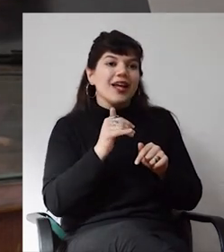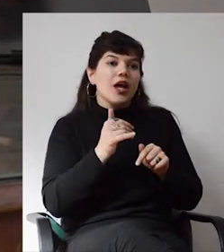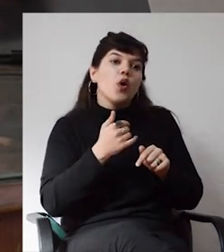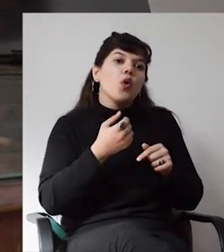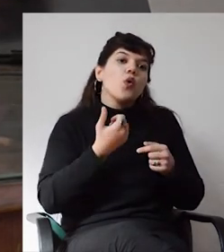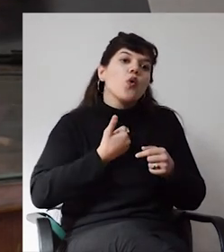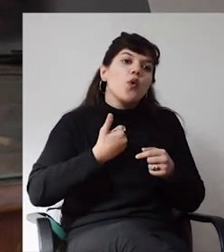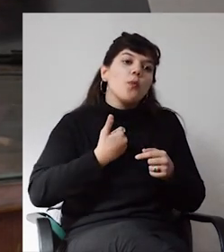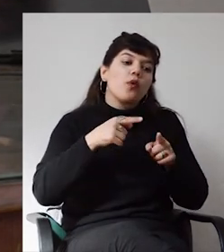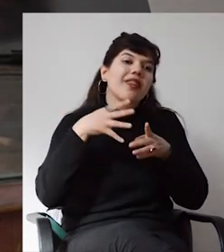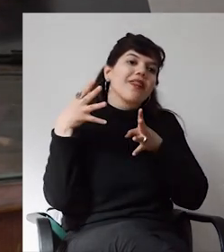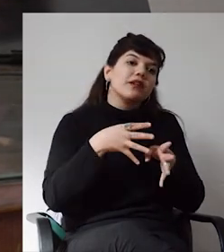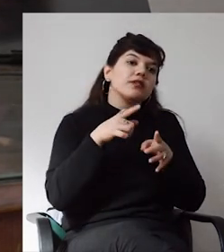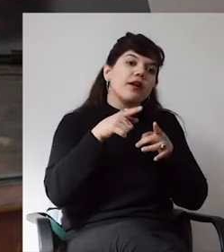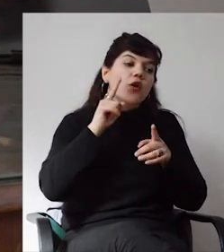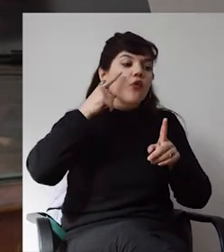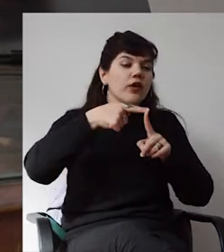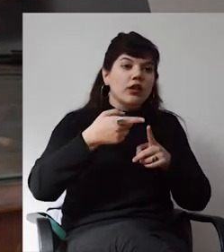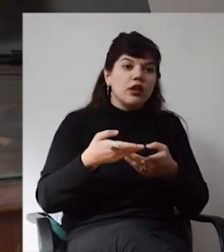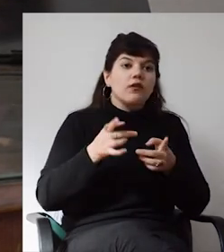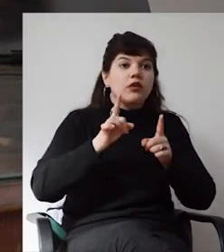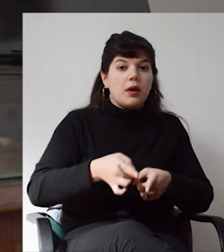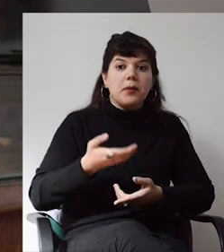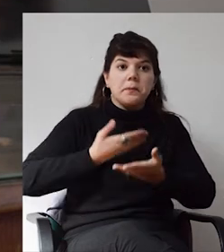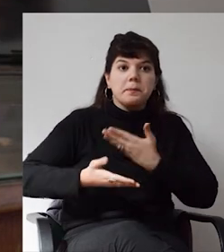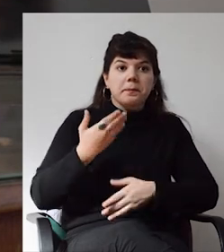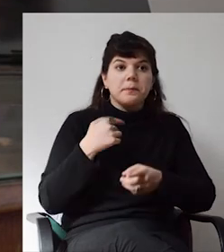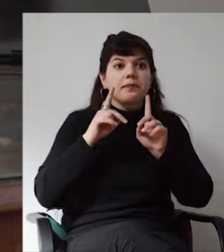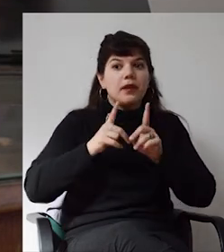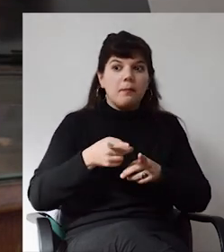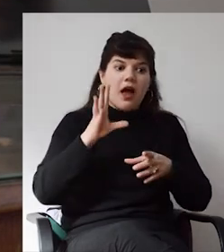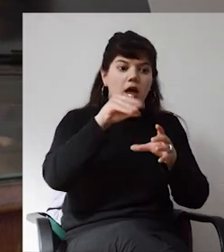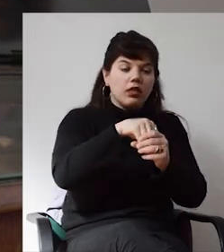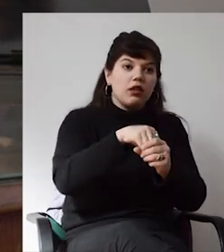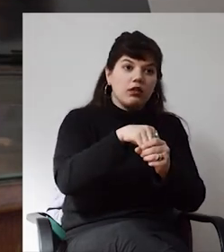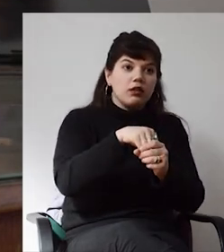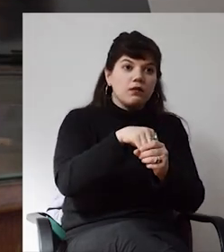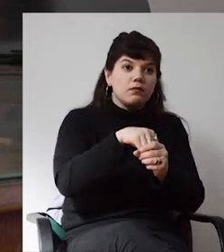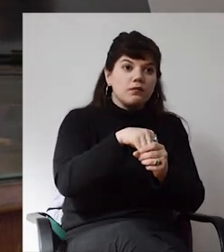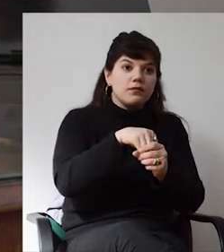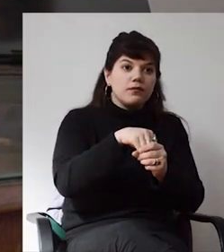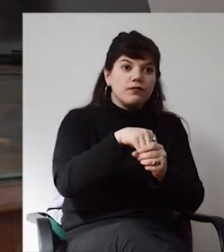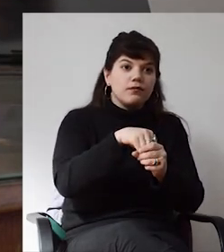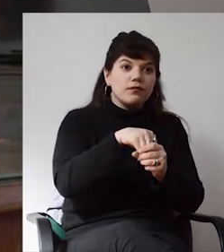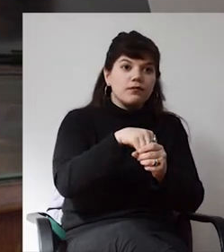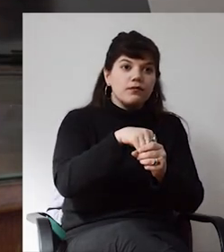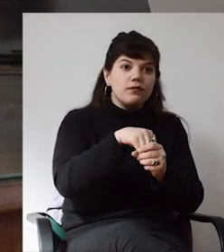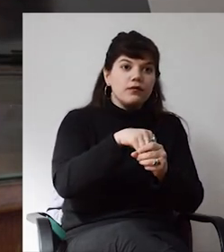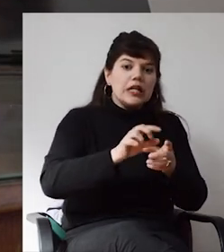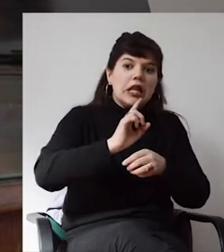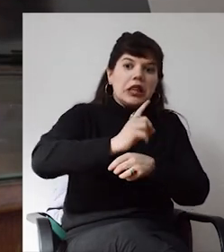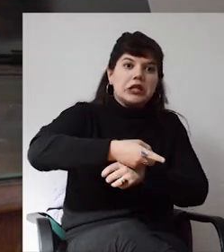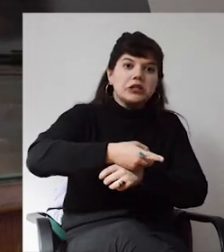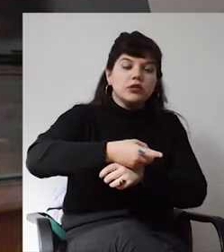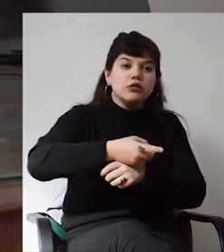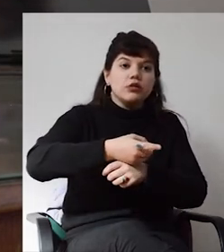entender cuáles son los desafíos que se plantean y los objetivos, intercambiar y formar parte, ¿no?,